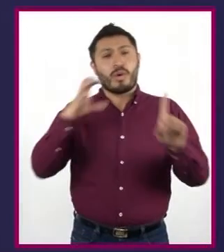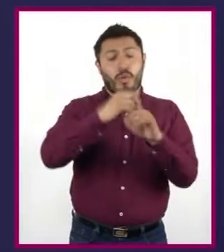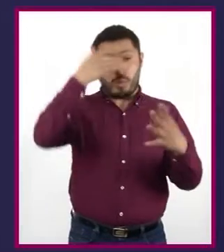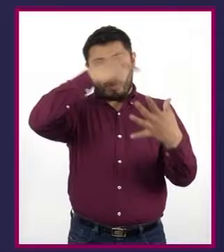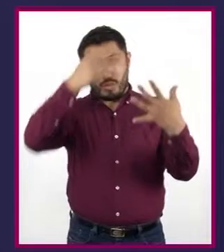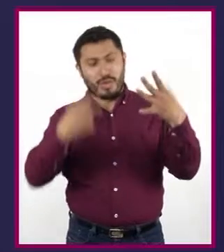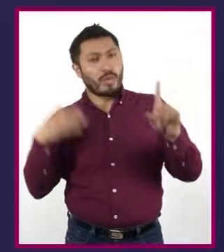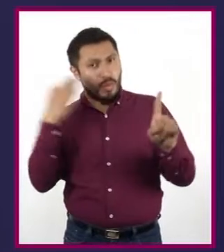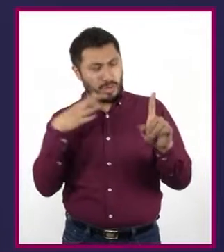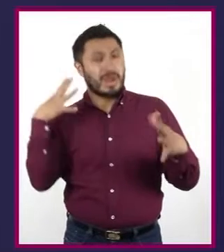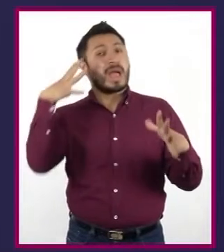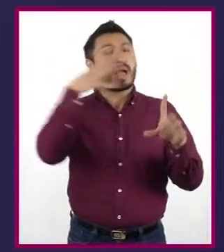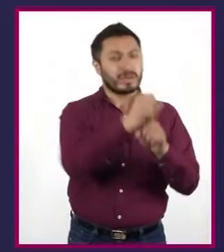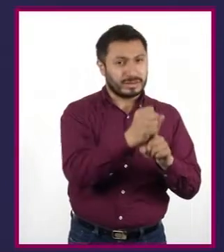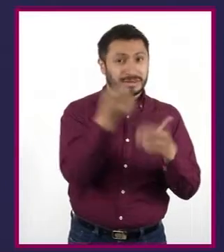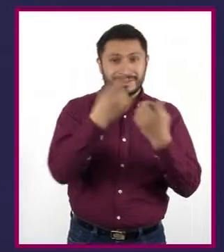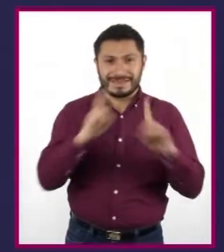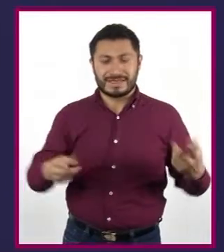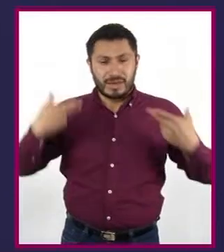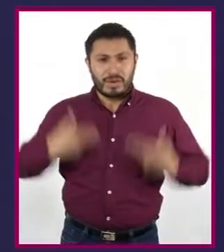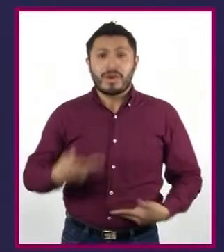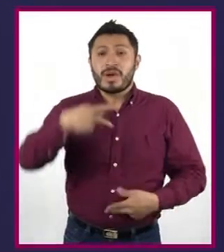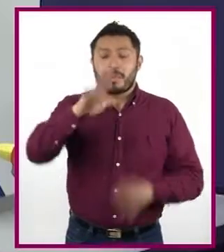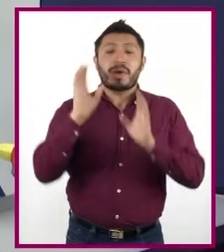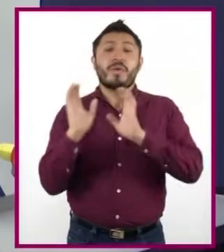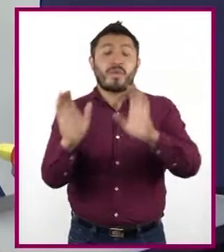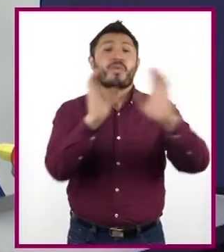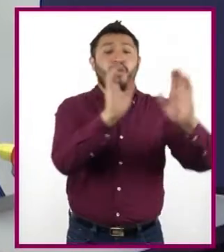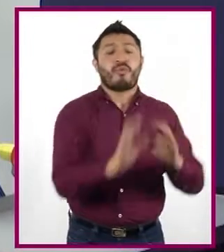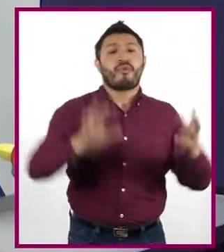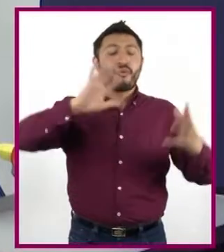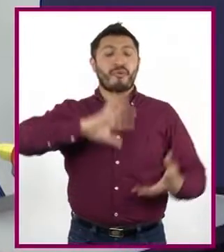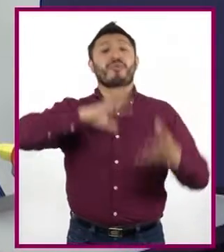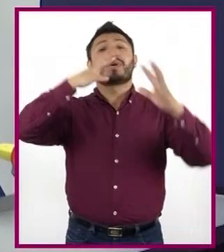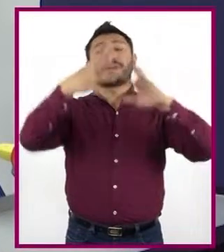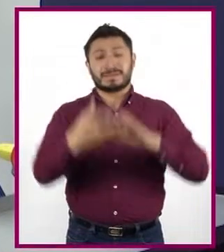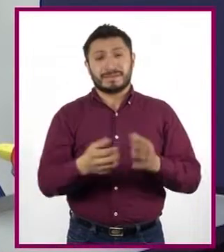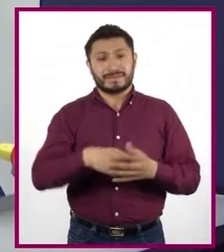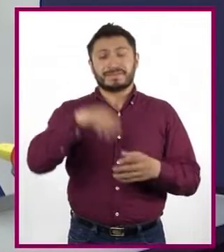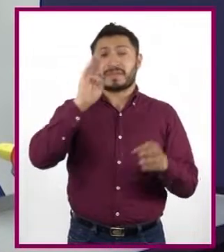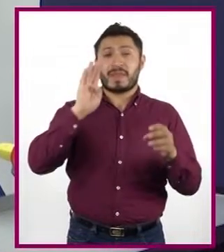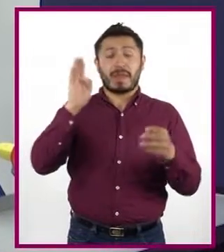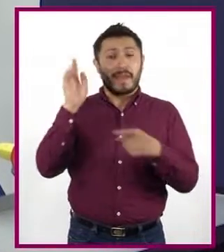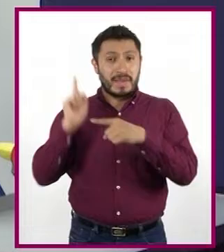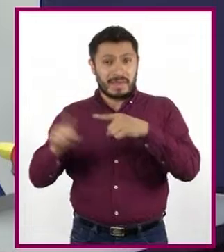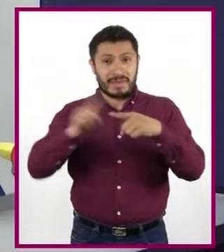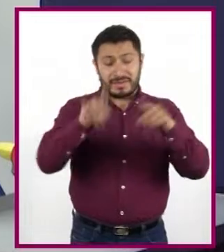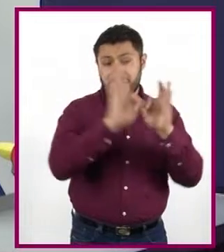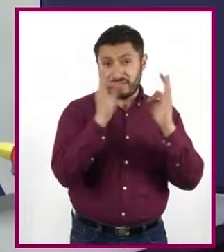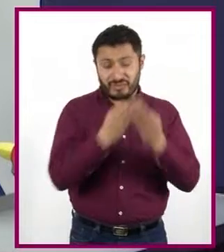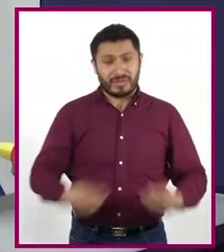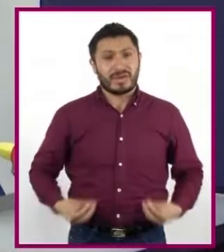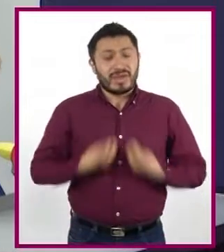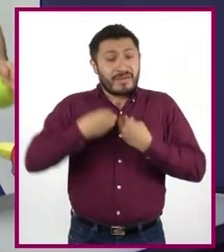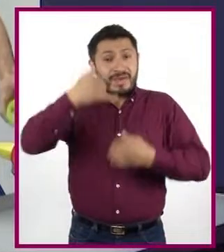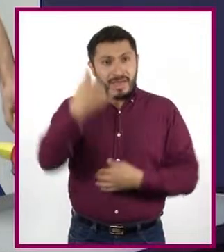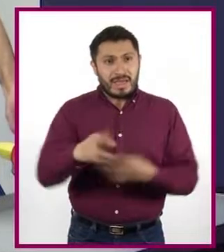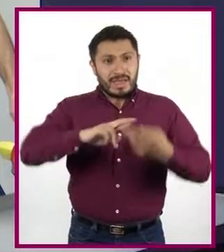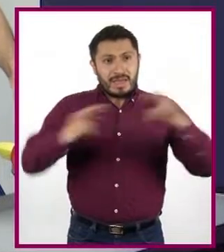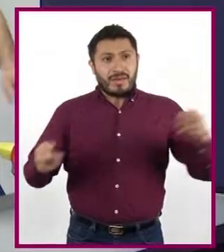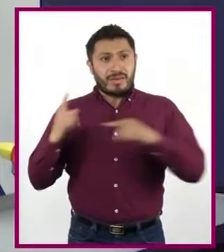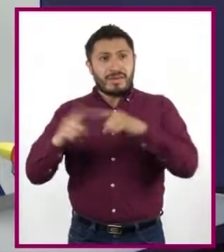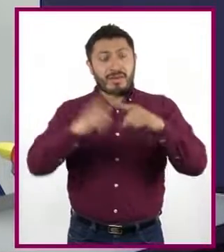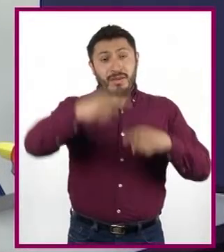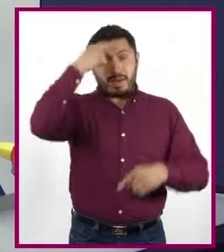del desarrollo humano, pero preservando y cuidando el medio ambiente, la biodiversidad y otros recursos para las